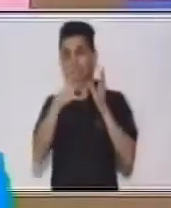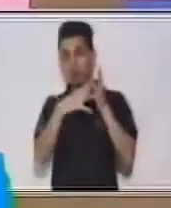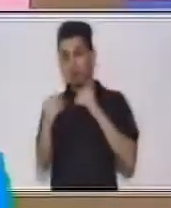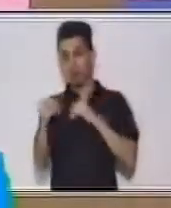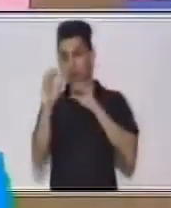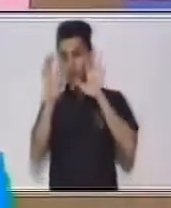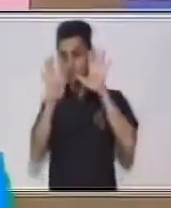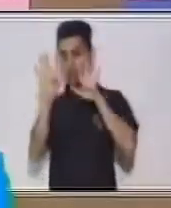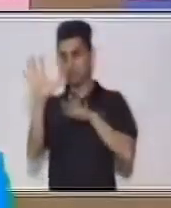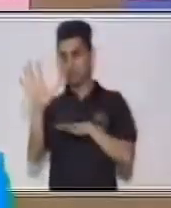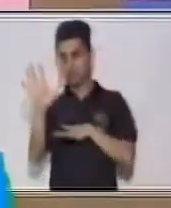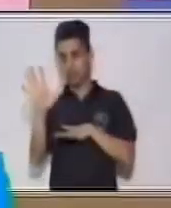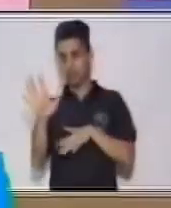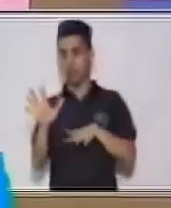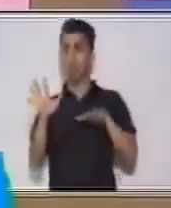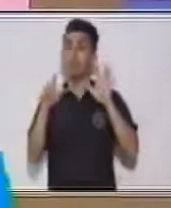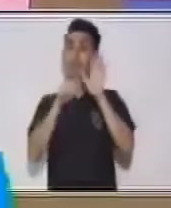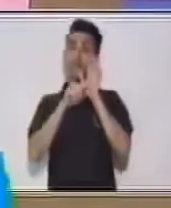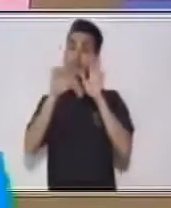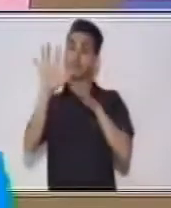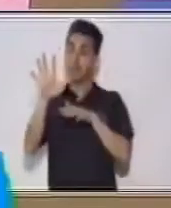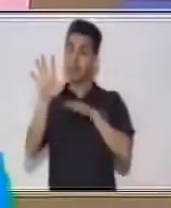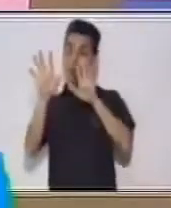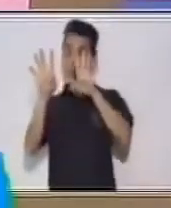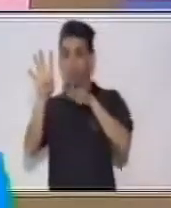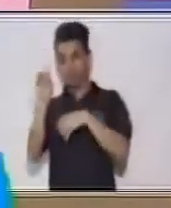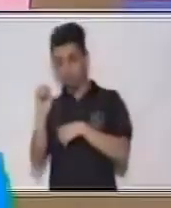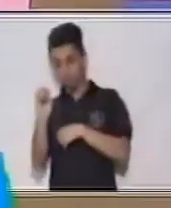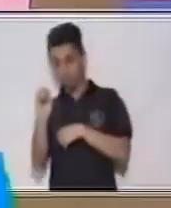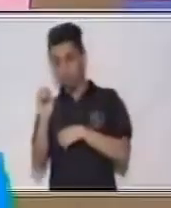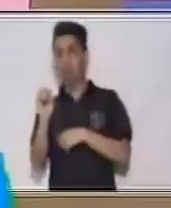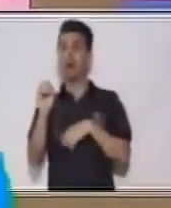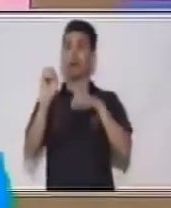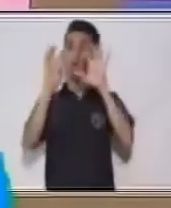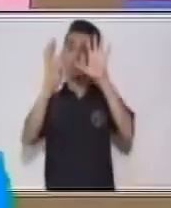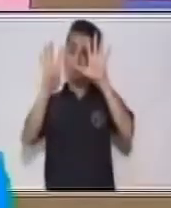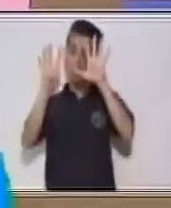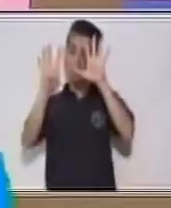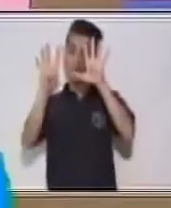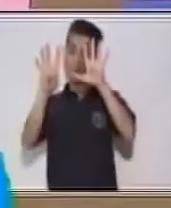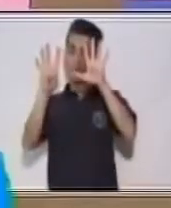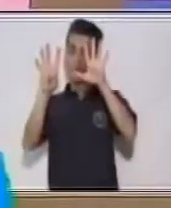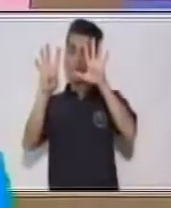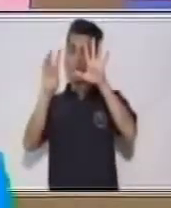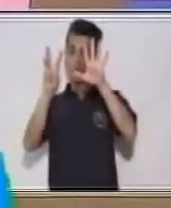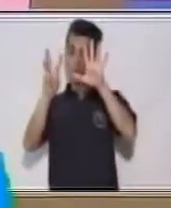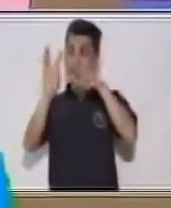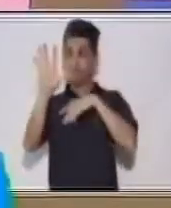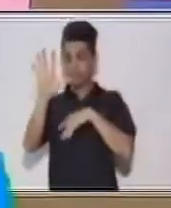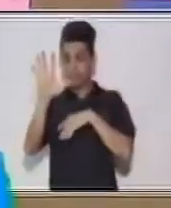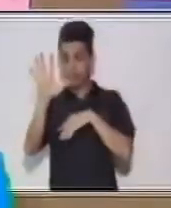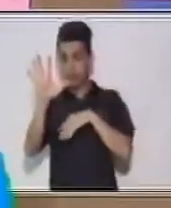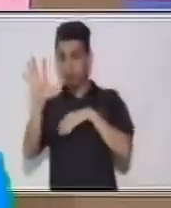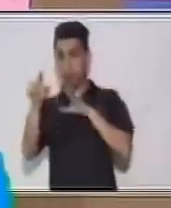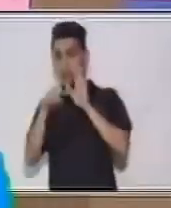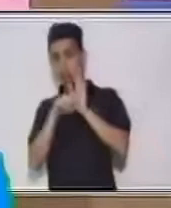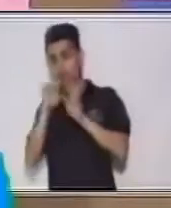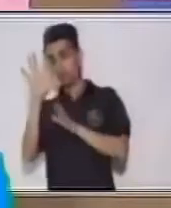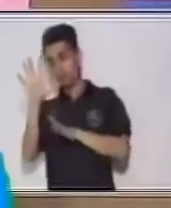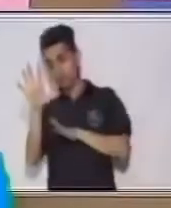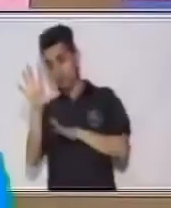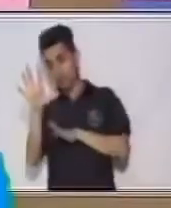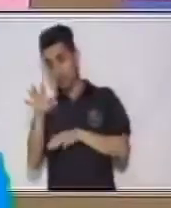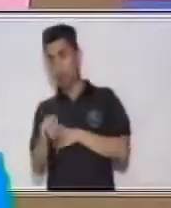- 590 90 menos 5 85 85